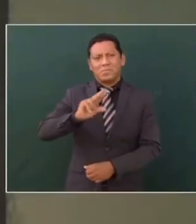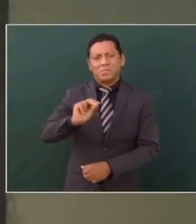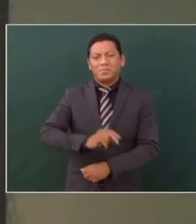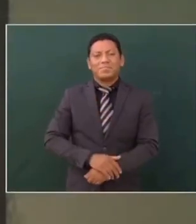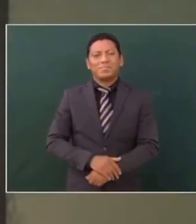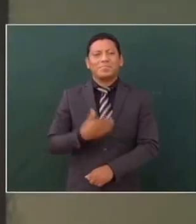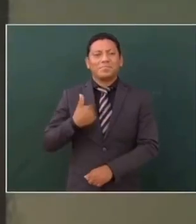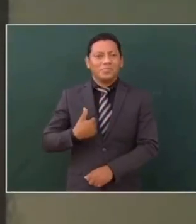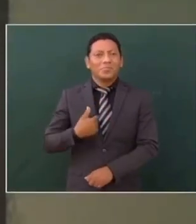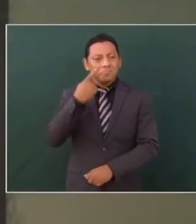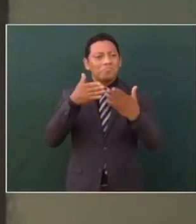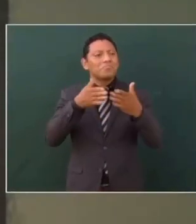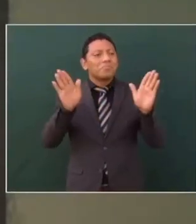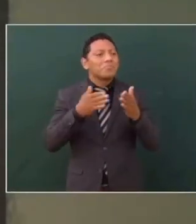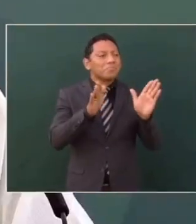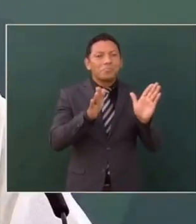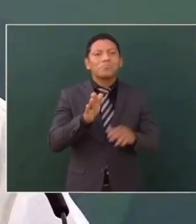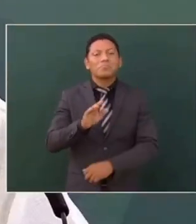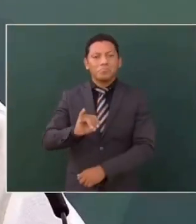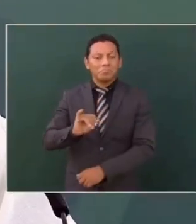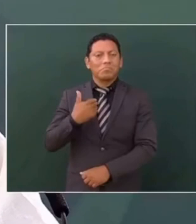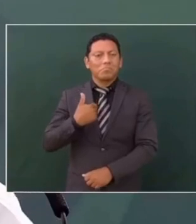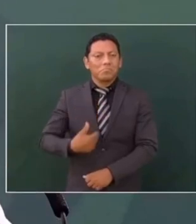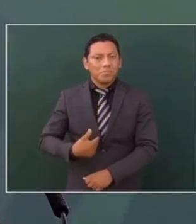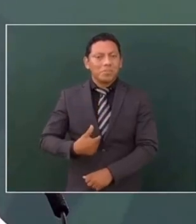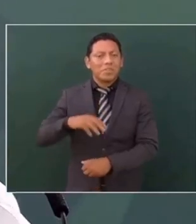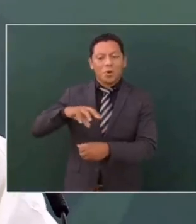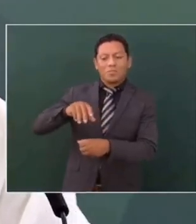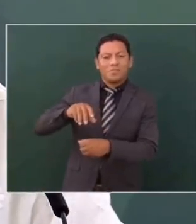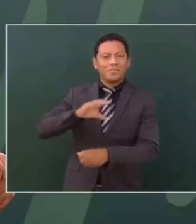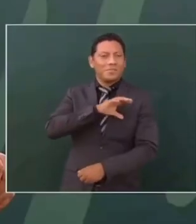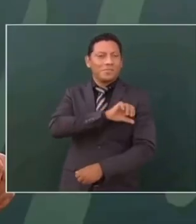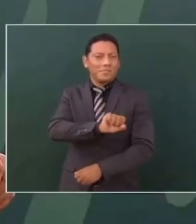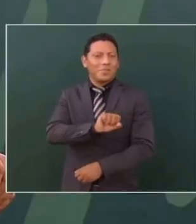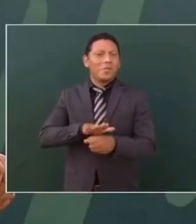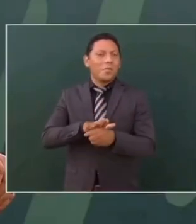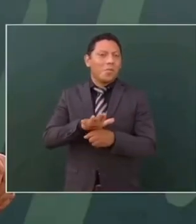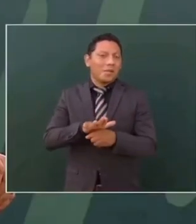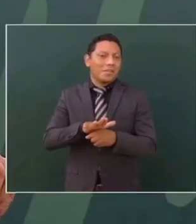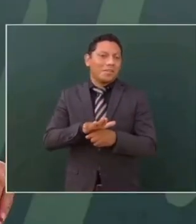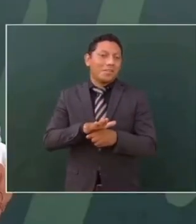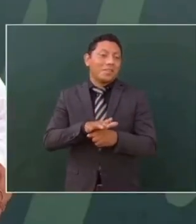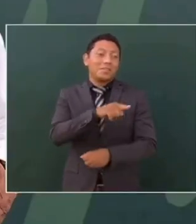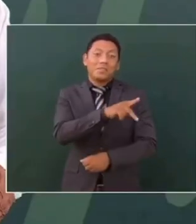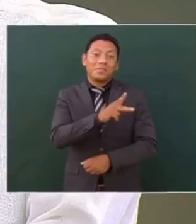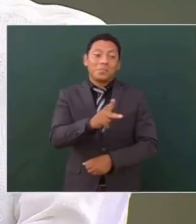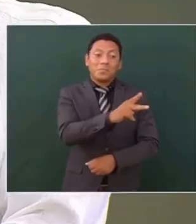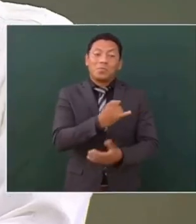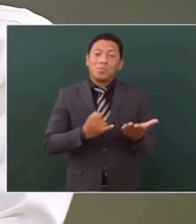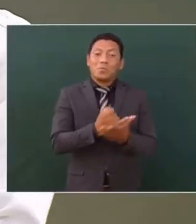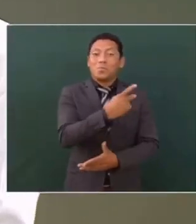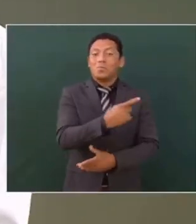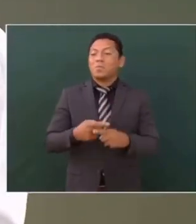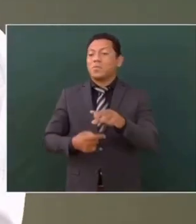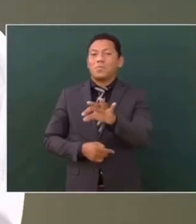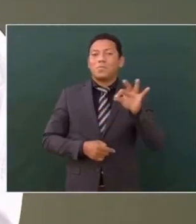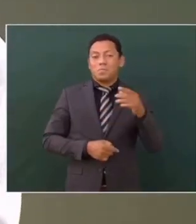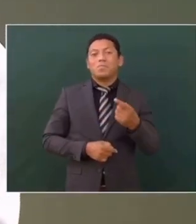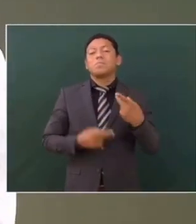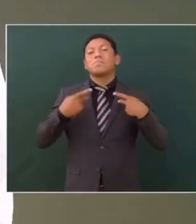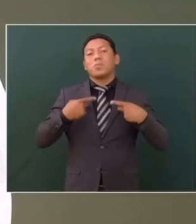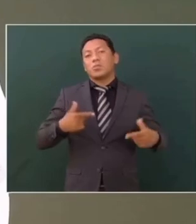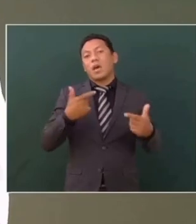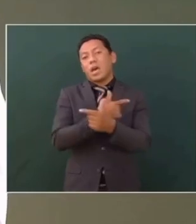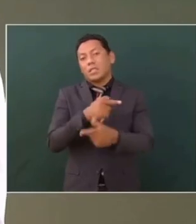tapados. Yo soy el destapador. Y mi corcholata favorita va a ser la del pueblo. Esa es la regla. La